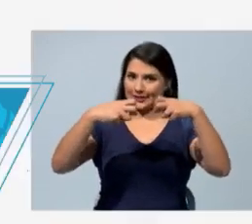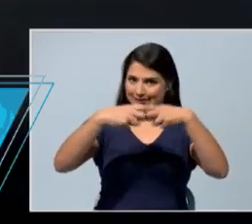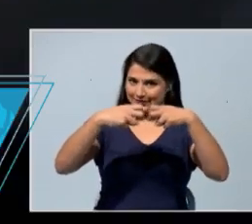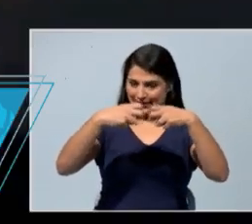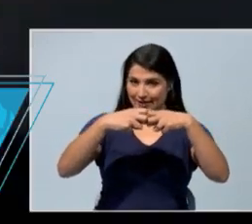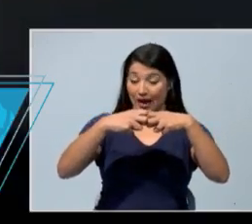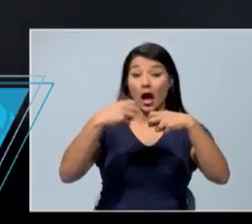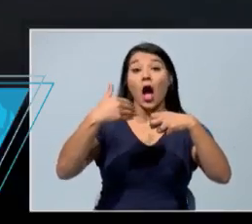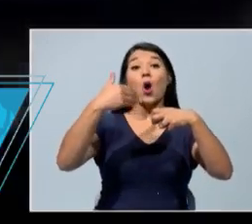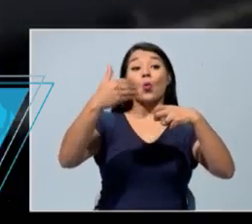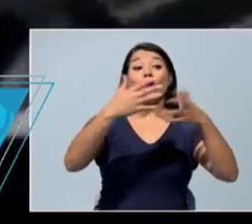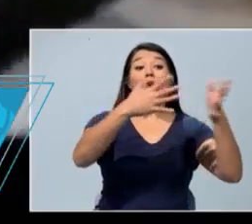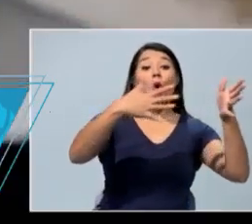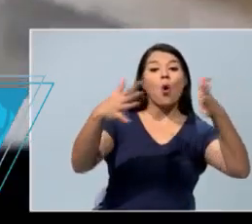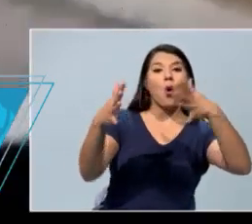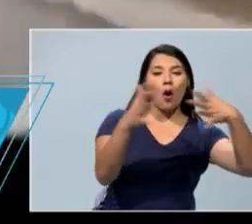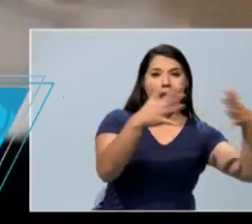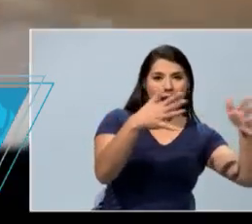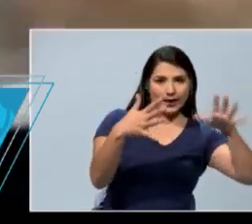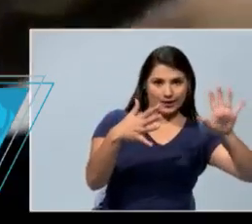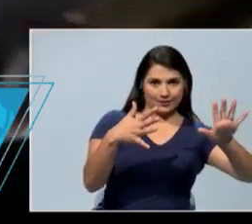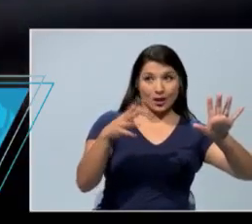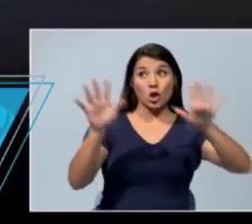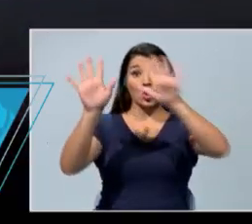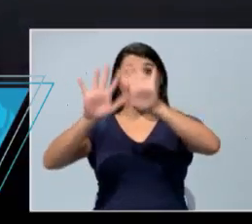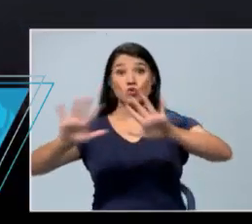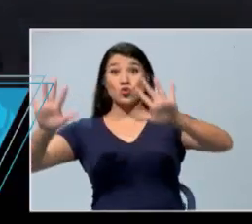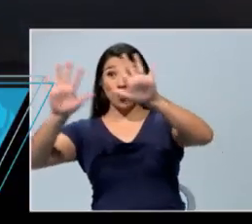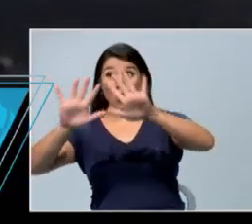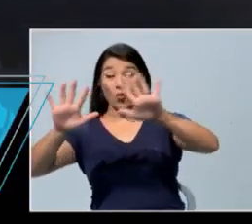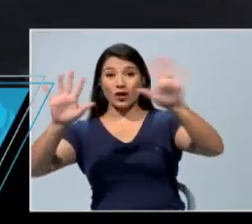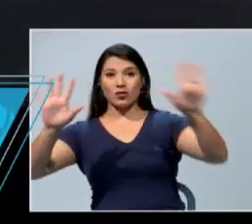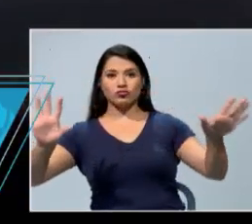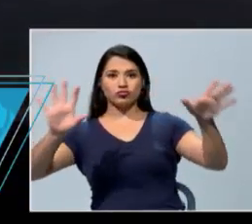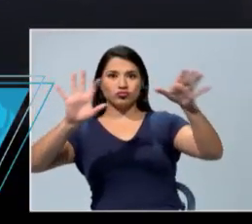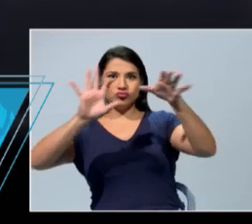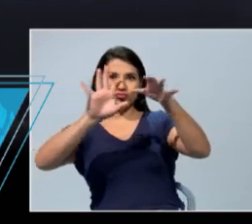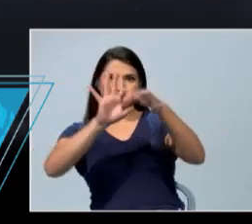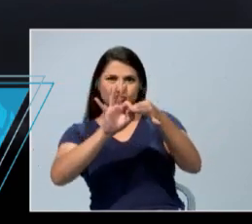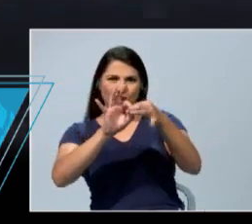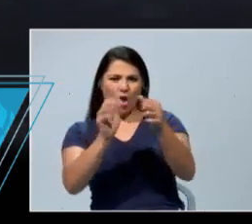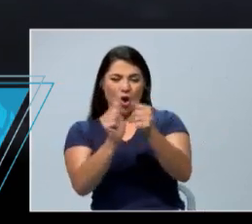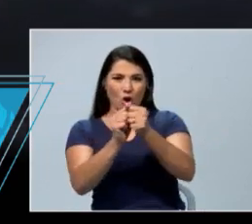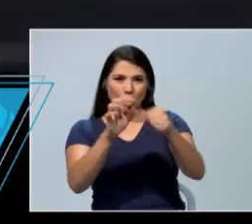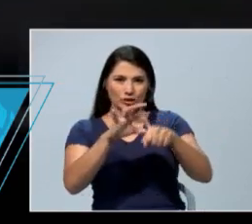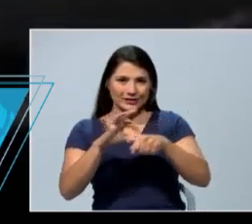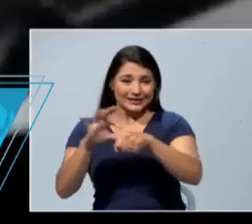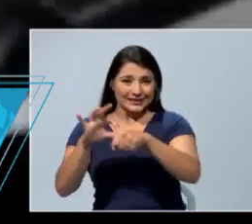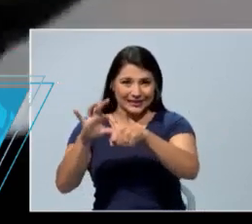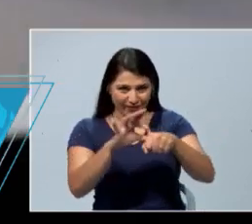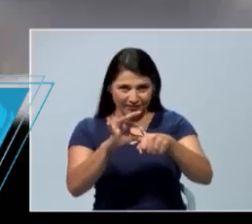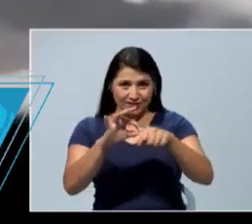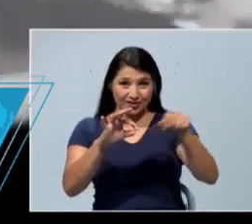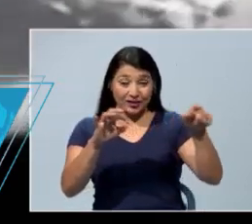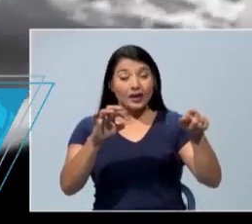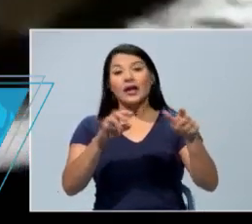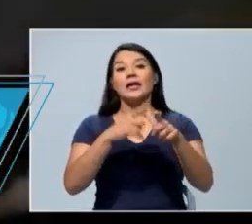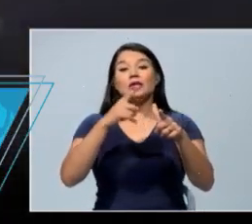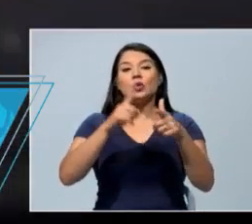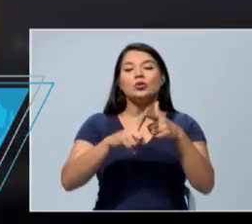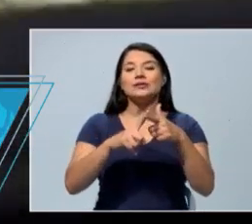las nubes interactúan con la masa terrestre. Esa electricidad libre que está presente en la atmósfera que nos rodea